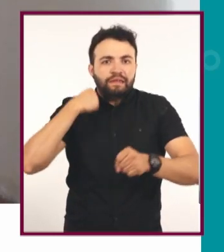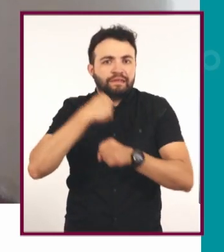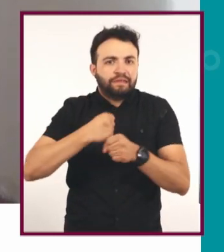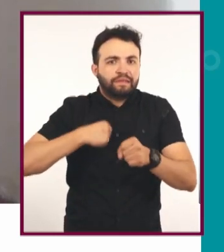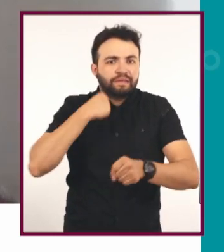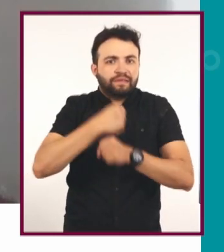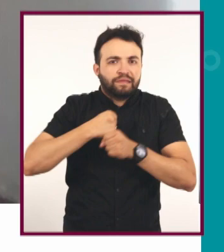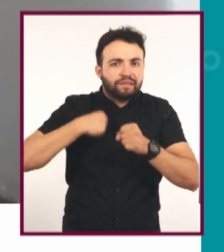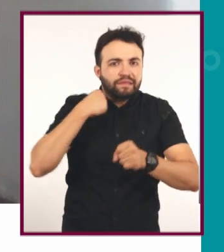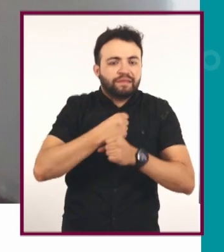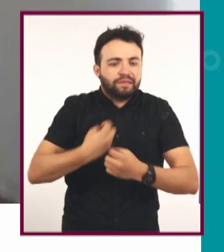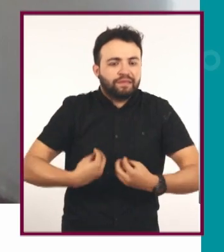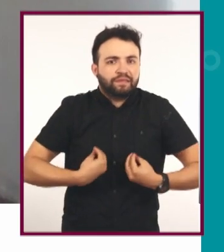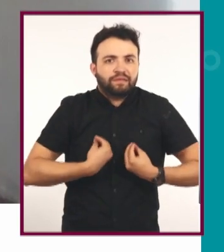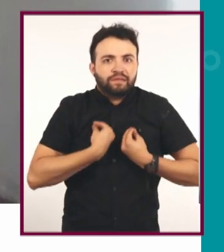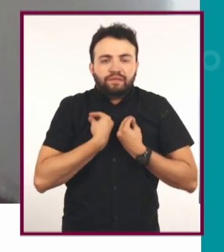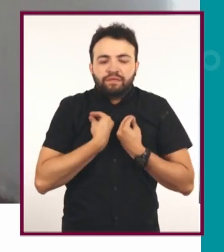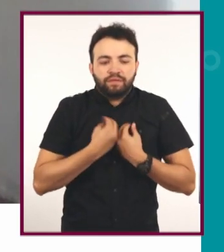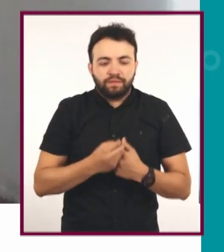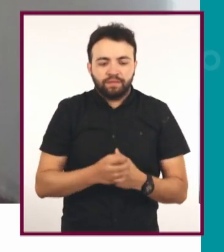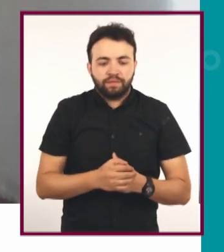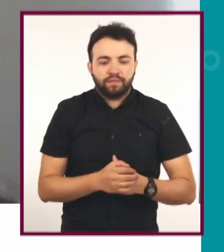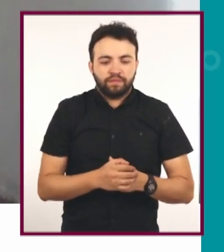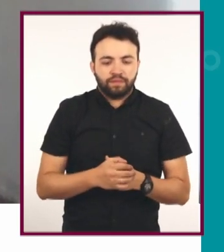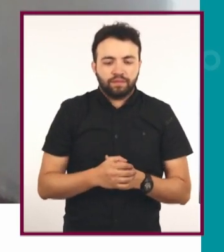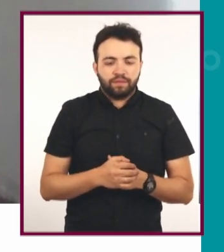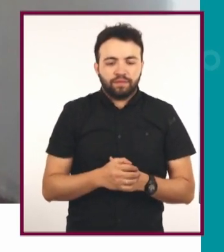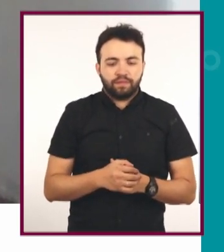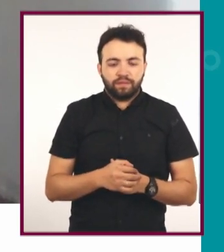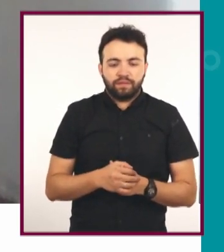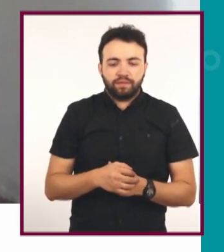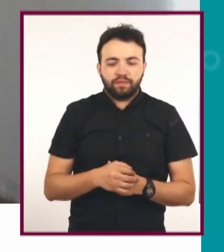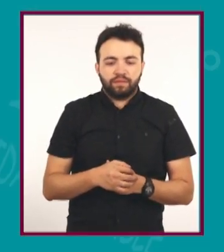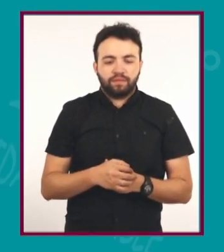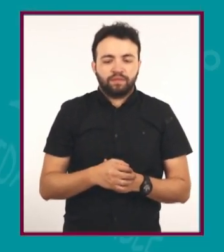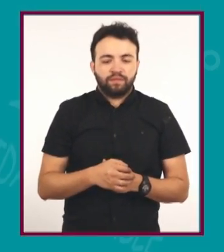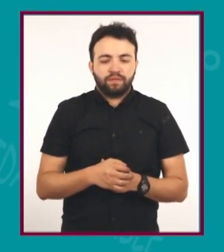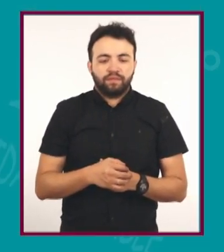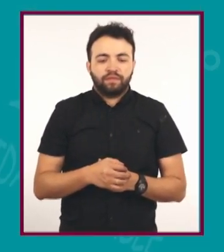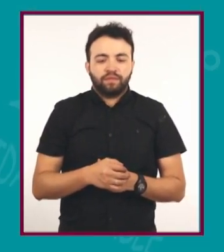diversos ambientes y a sobrevivir por millones de años como linajes.